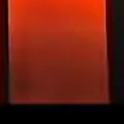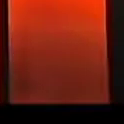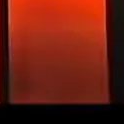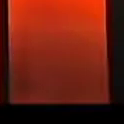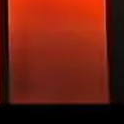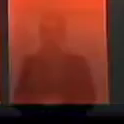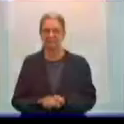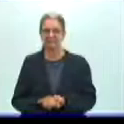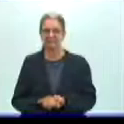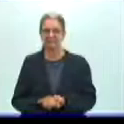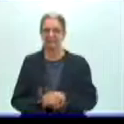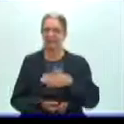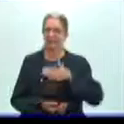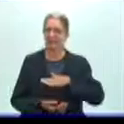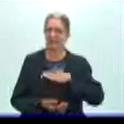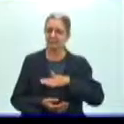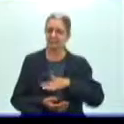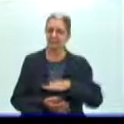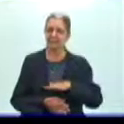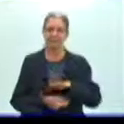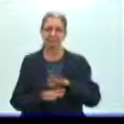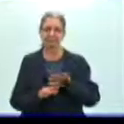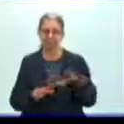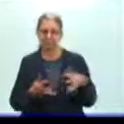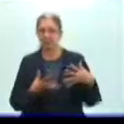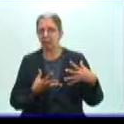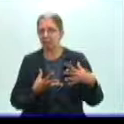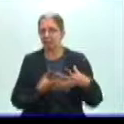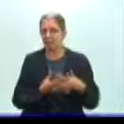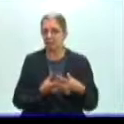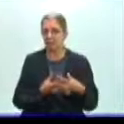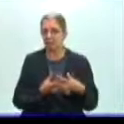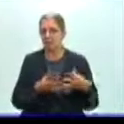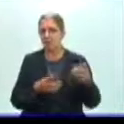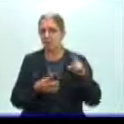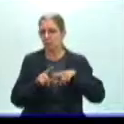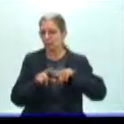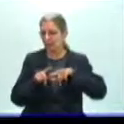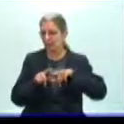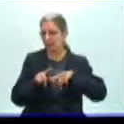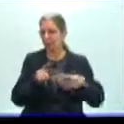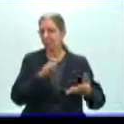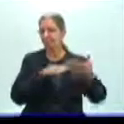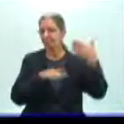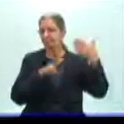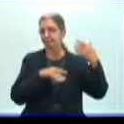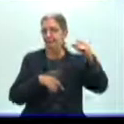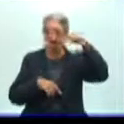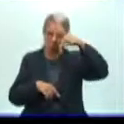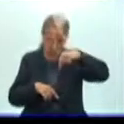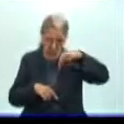Espero que en el encuentro de hoy hayas podido relacionar los contenidos que hoy ya conoces